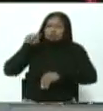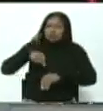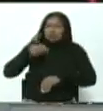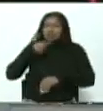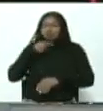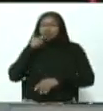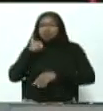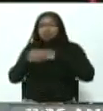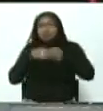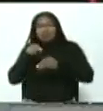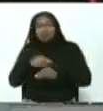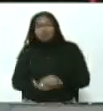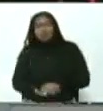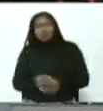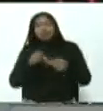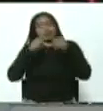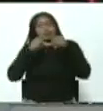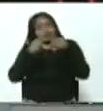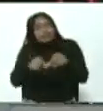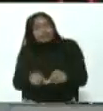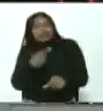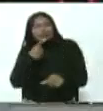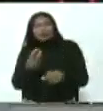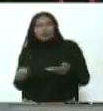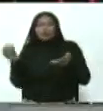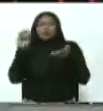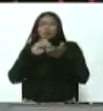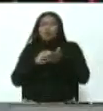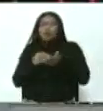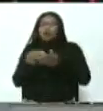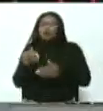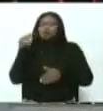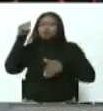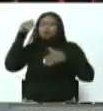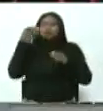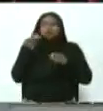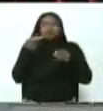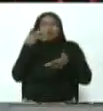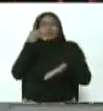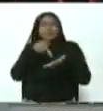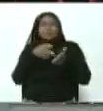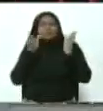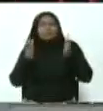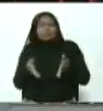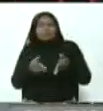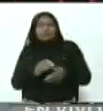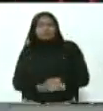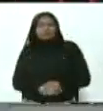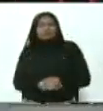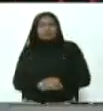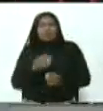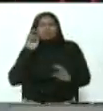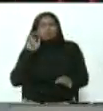Así es la derecha. Y todavía tienen el descaro de volver a lanzarse. Claro, ahora se está lanzando al vacío, ¿no?